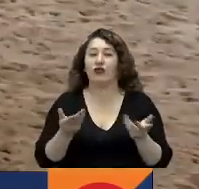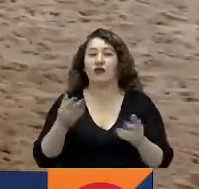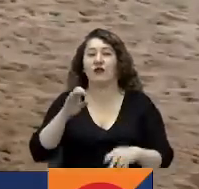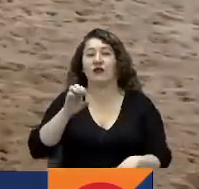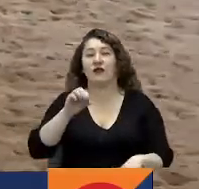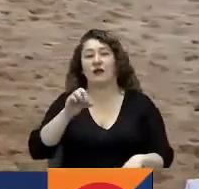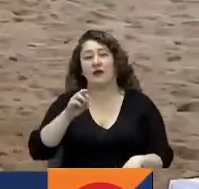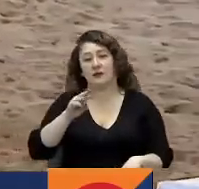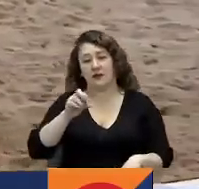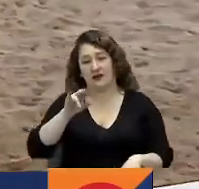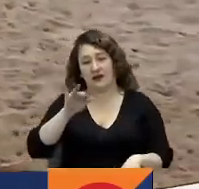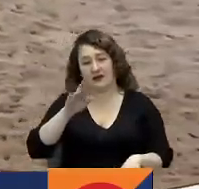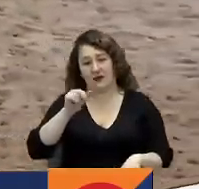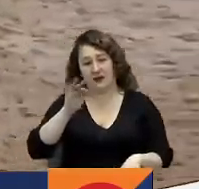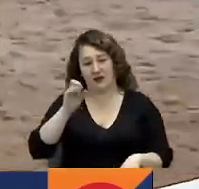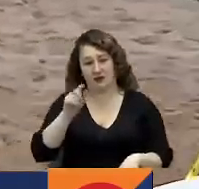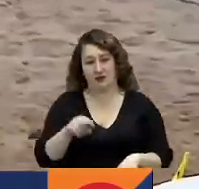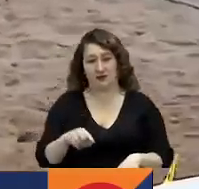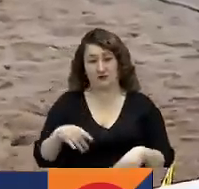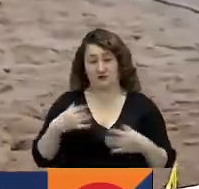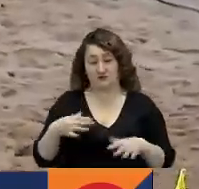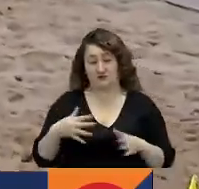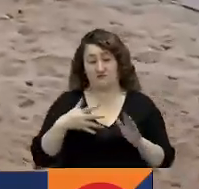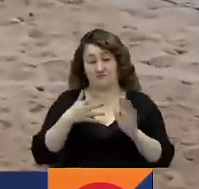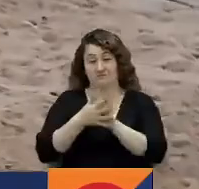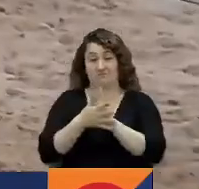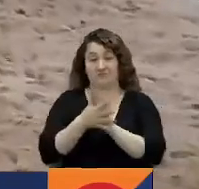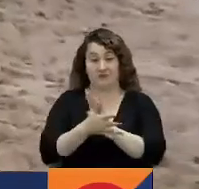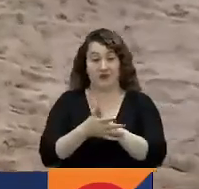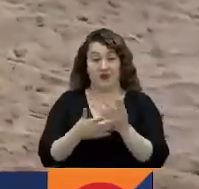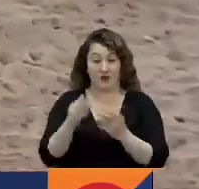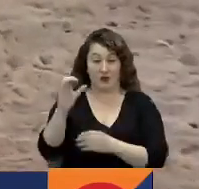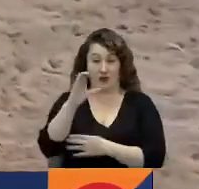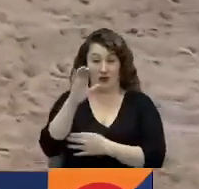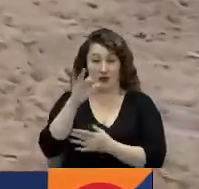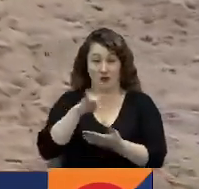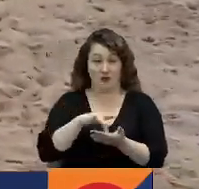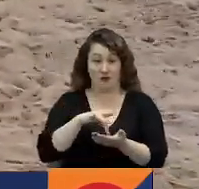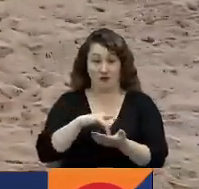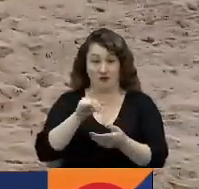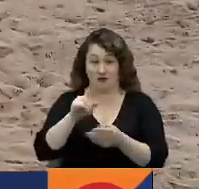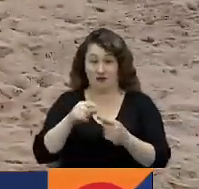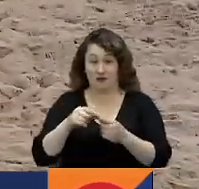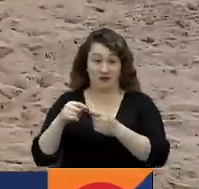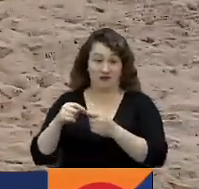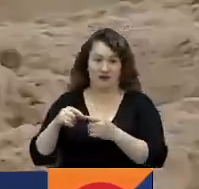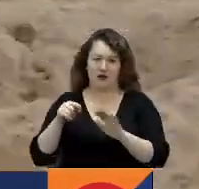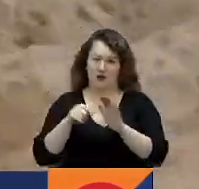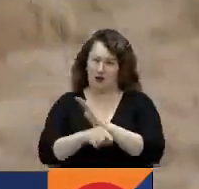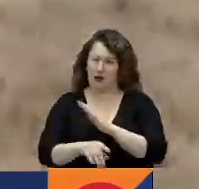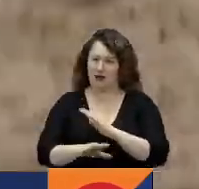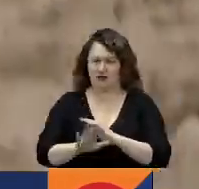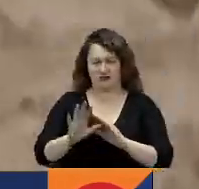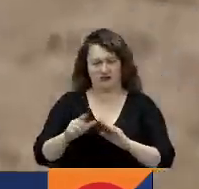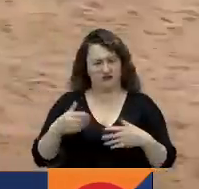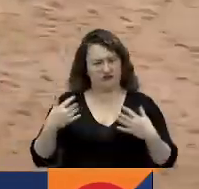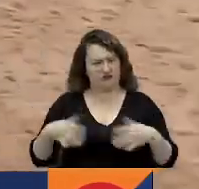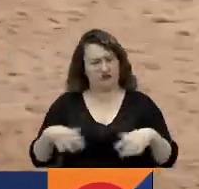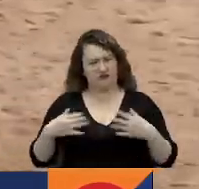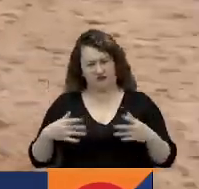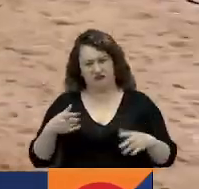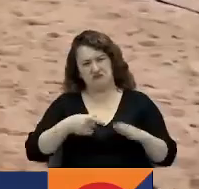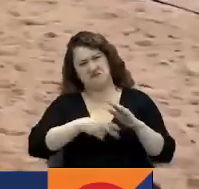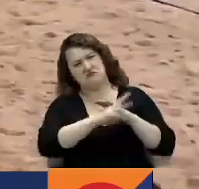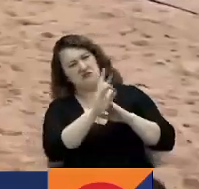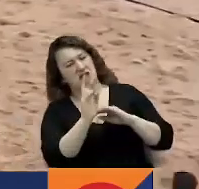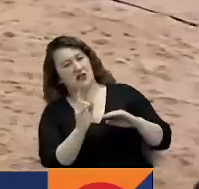Árabes Unidos. El hecho histórico es, como les reitero, la participación de Colombia en esta especialidad. Qué golazo de chilena, de tiro libre, en fin, qué